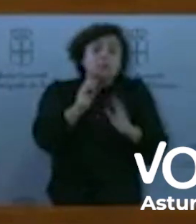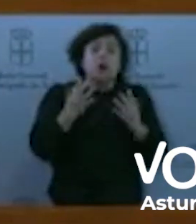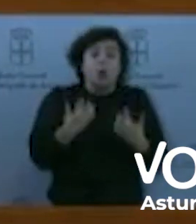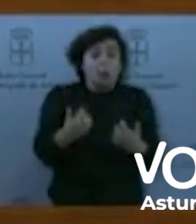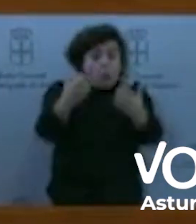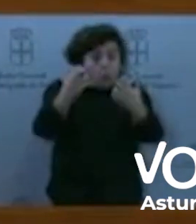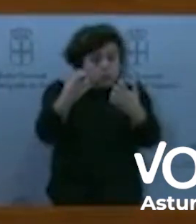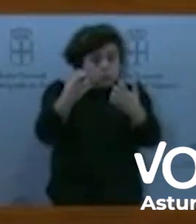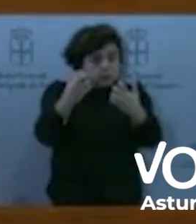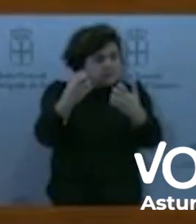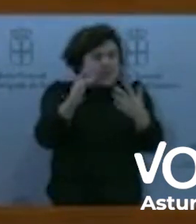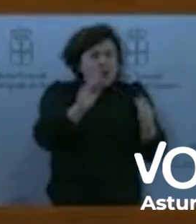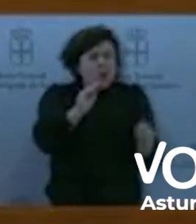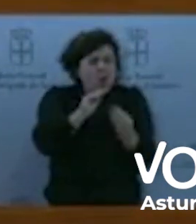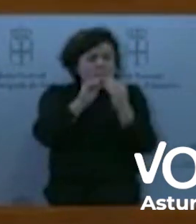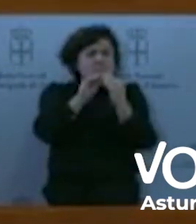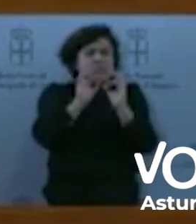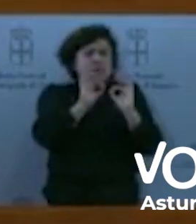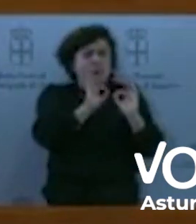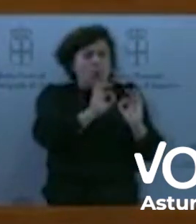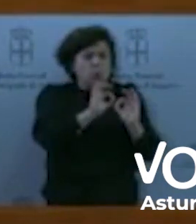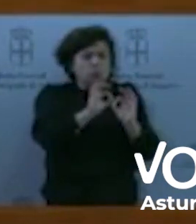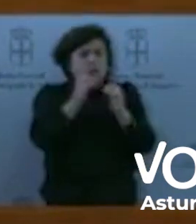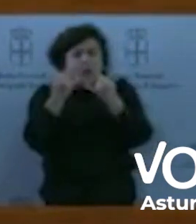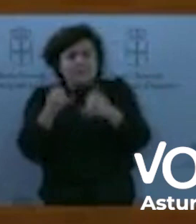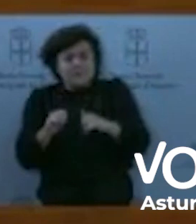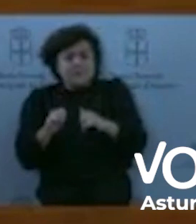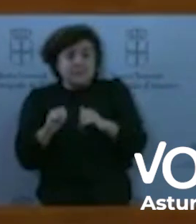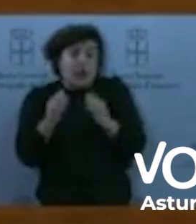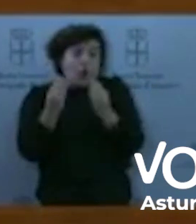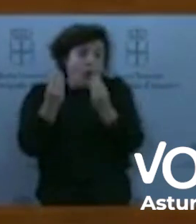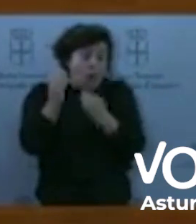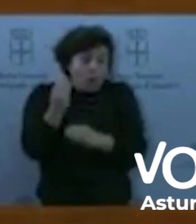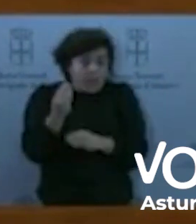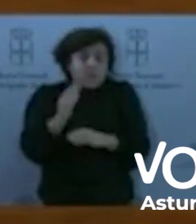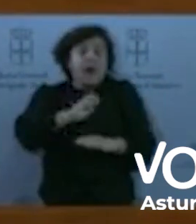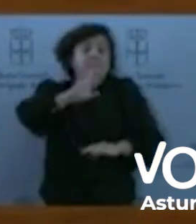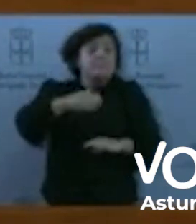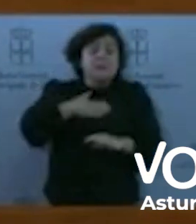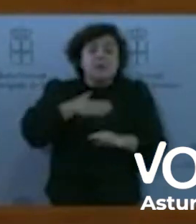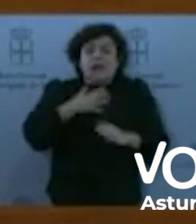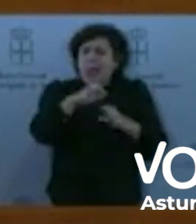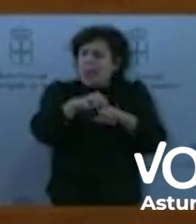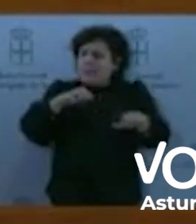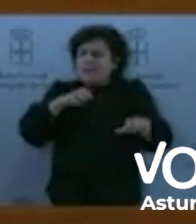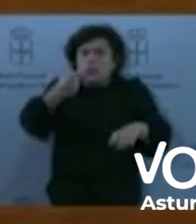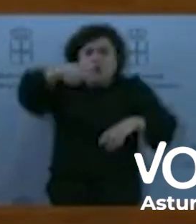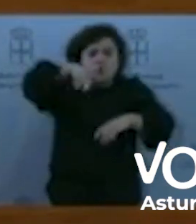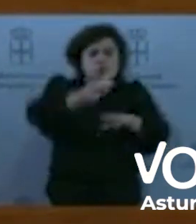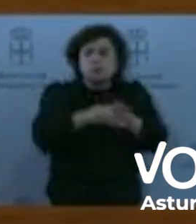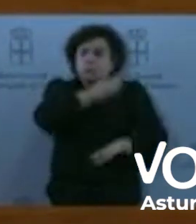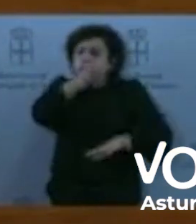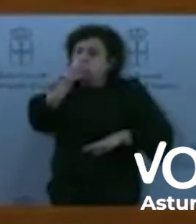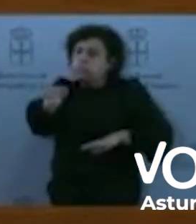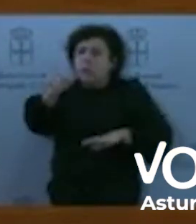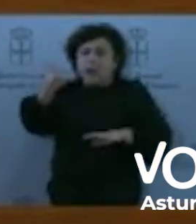con la celebración de la Virgen de Covadonga. Mañana muchos de nosotros estaremos camino de Covadonga para conmemorar ese día allí. Sin embargo,